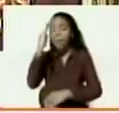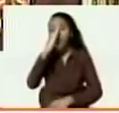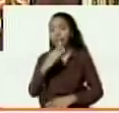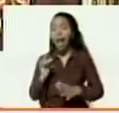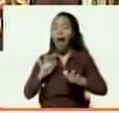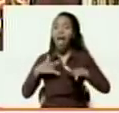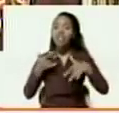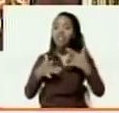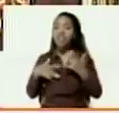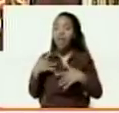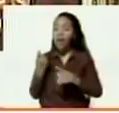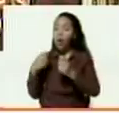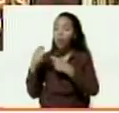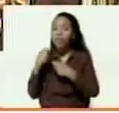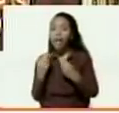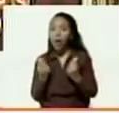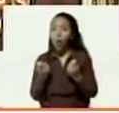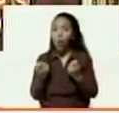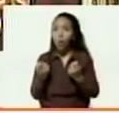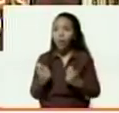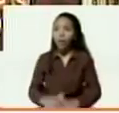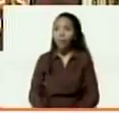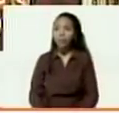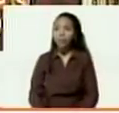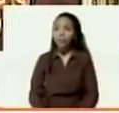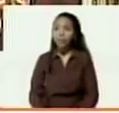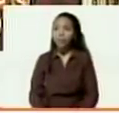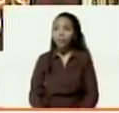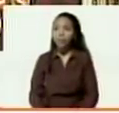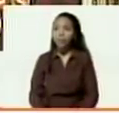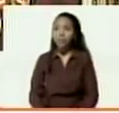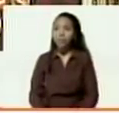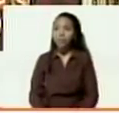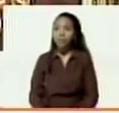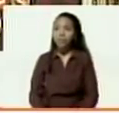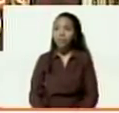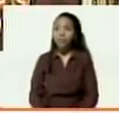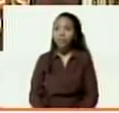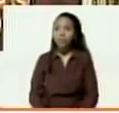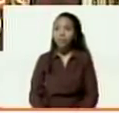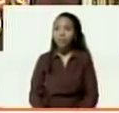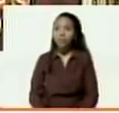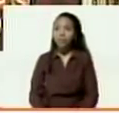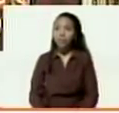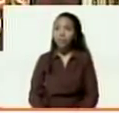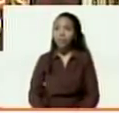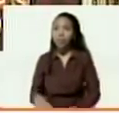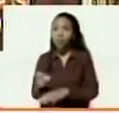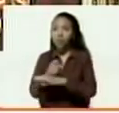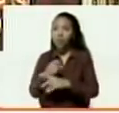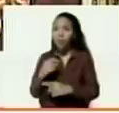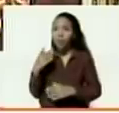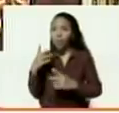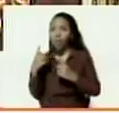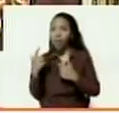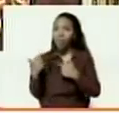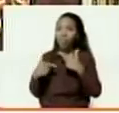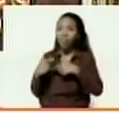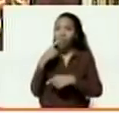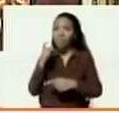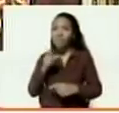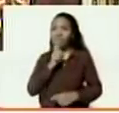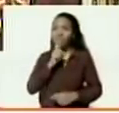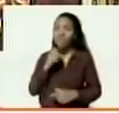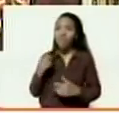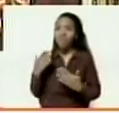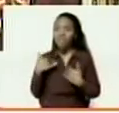actividades comerciales y económicas. Yo espero que en el transcurso de este año 2020 y de los próximos años